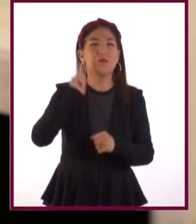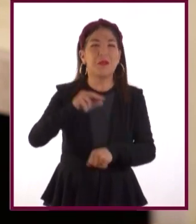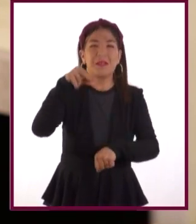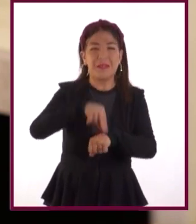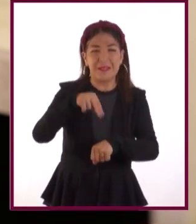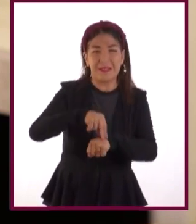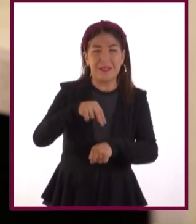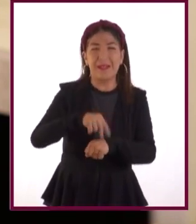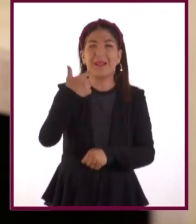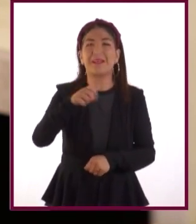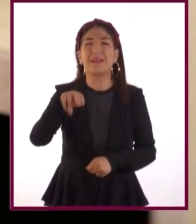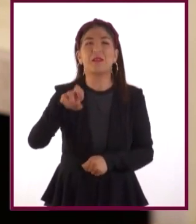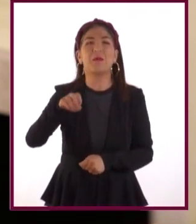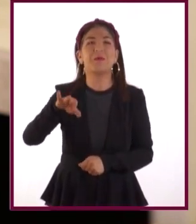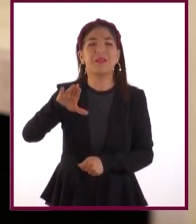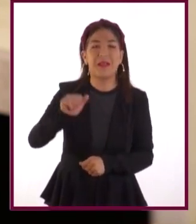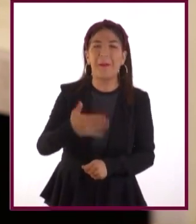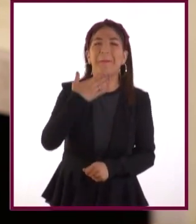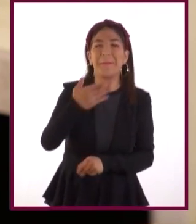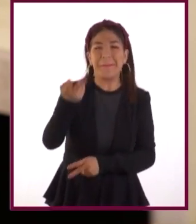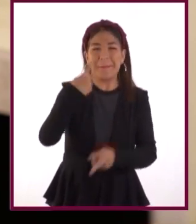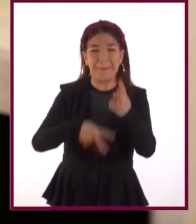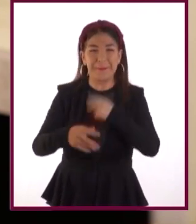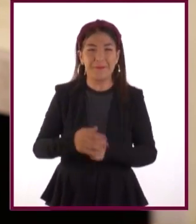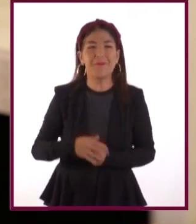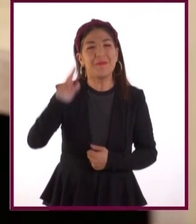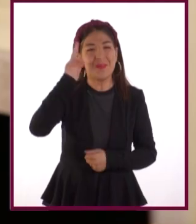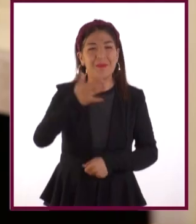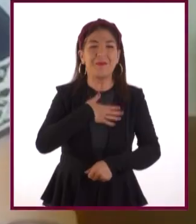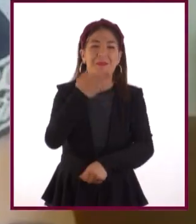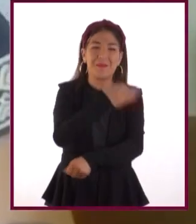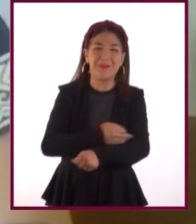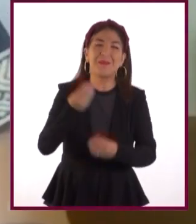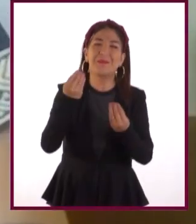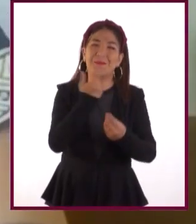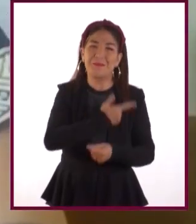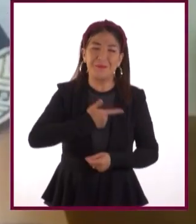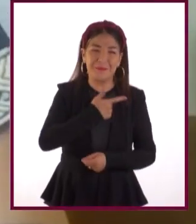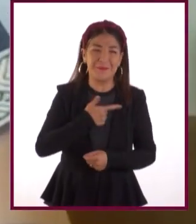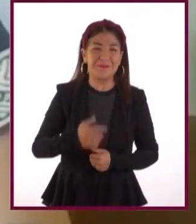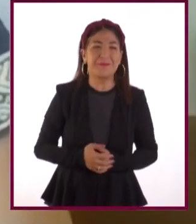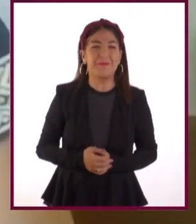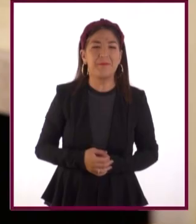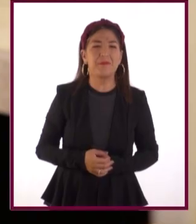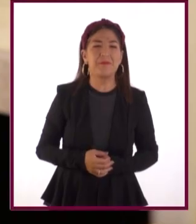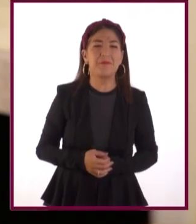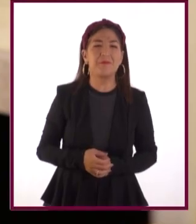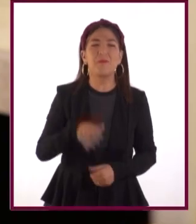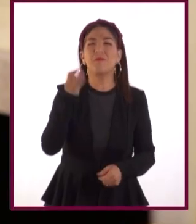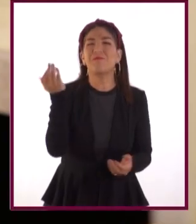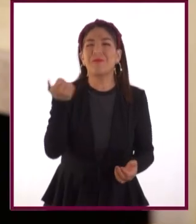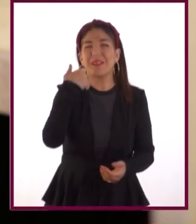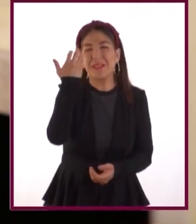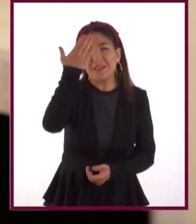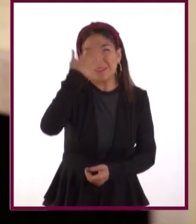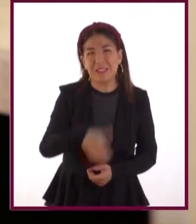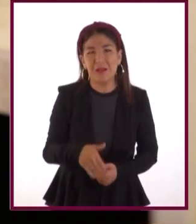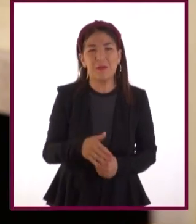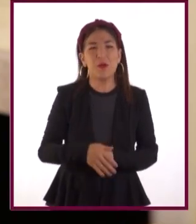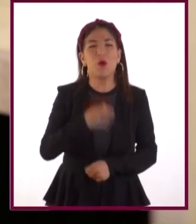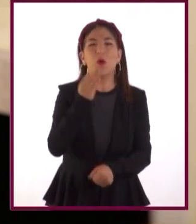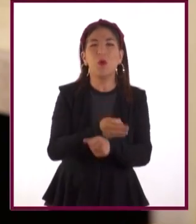Instituto Nacional de Medicina Genómica. Bienvenida, Diana, al programa. Hola, buenas tardes, mucho gusto. Quisiéramos saber qué